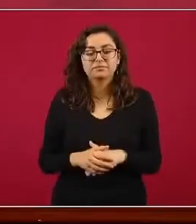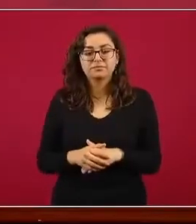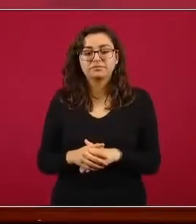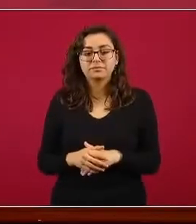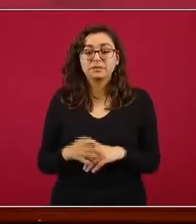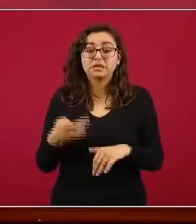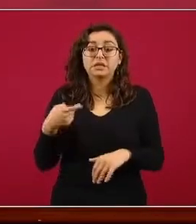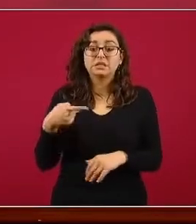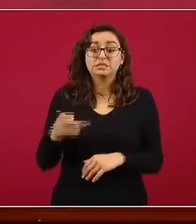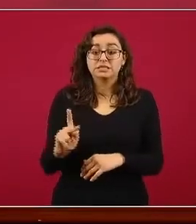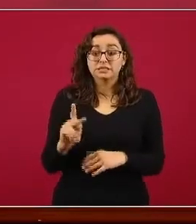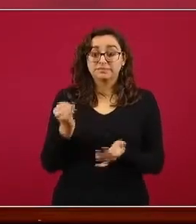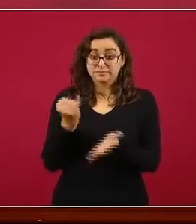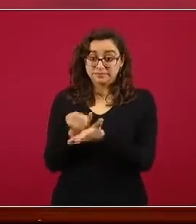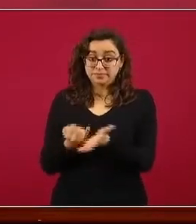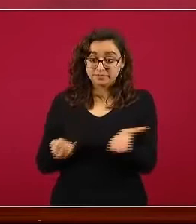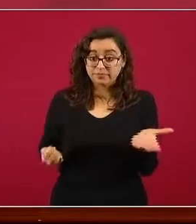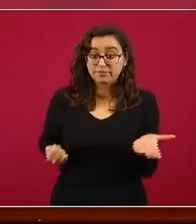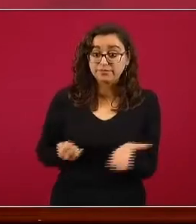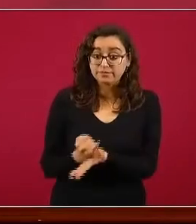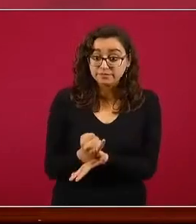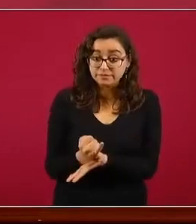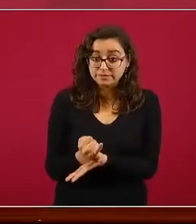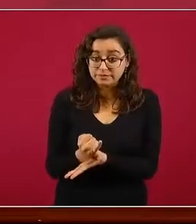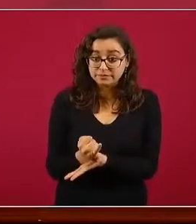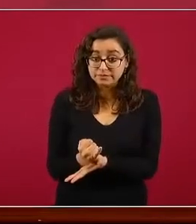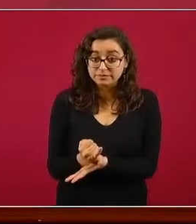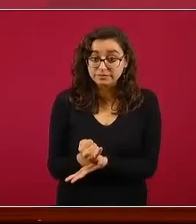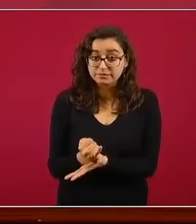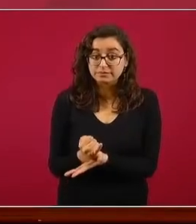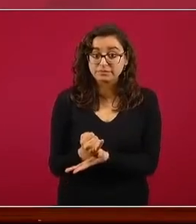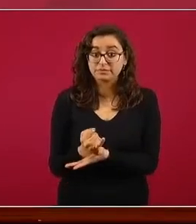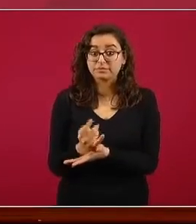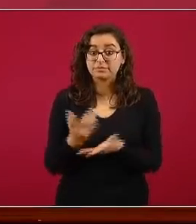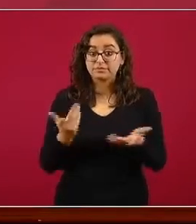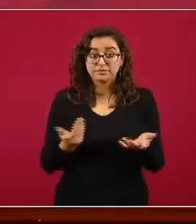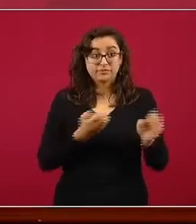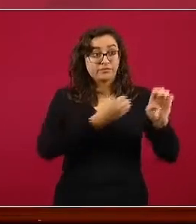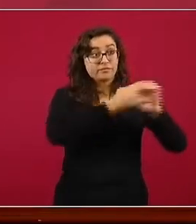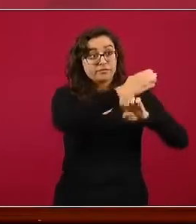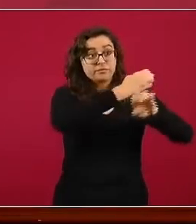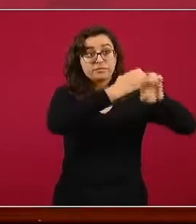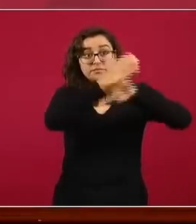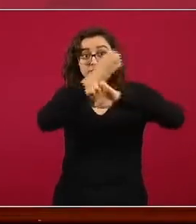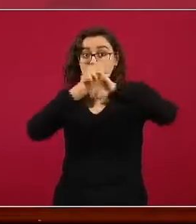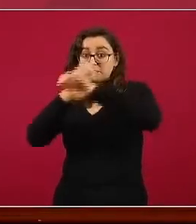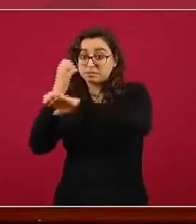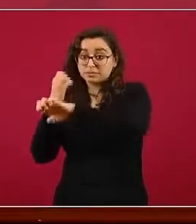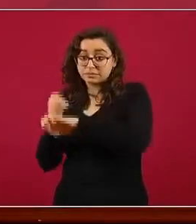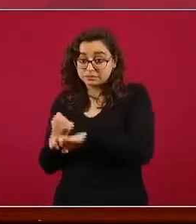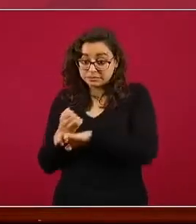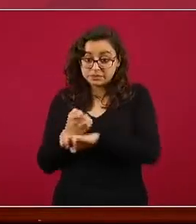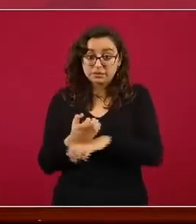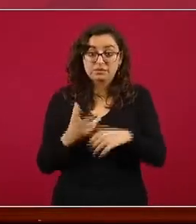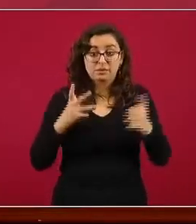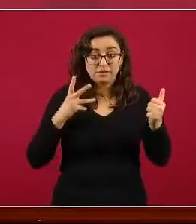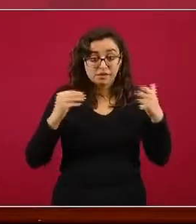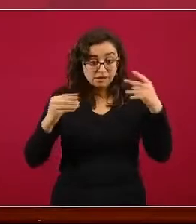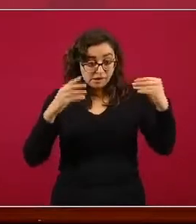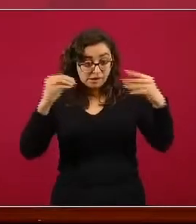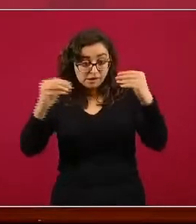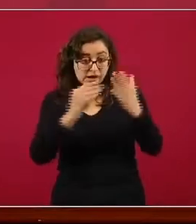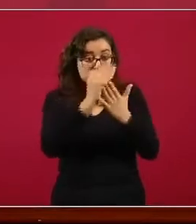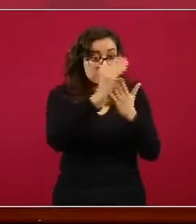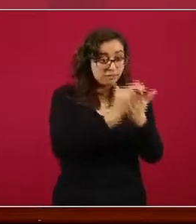Las decisiones específicas que se toman en cada entidad federativa para disminuir los